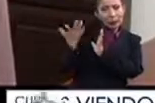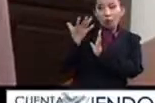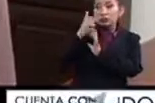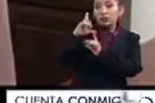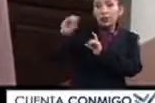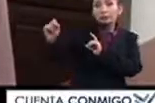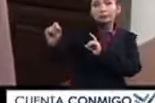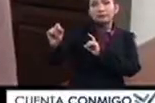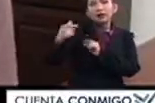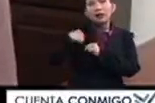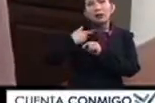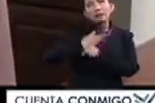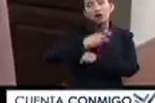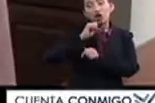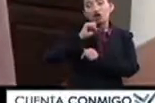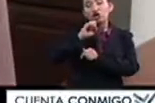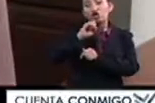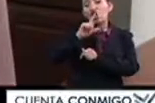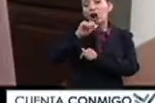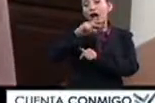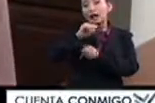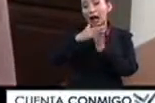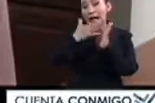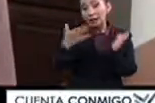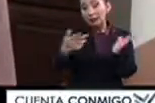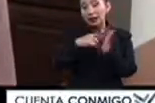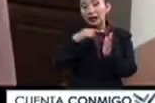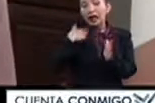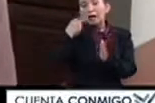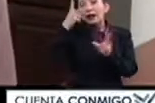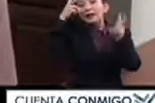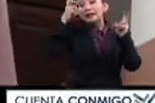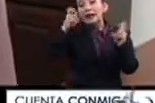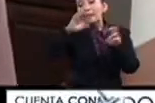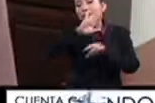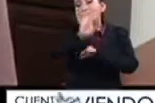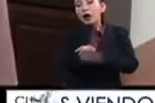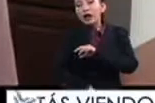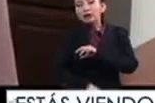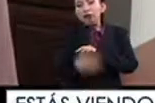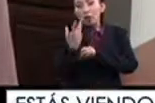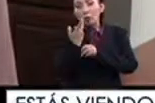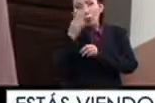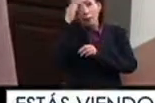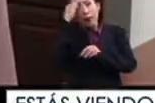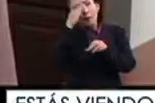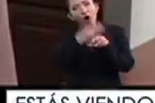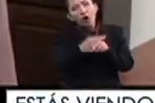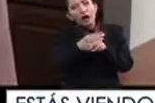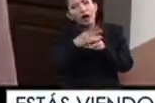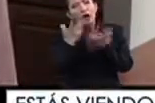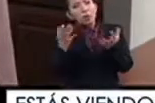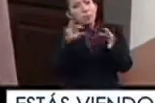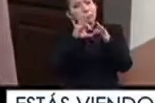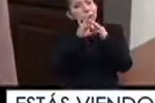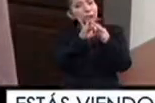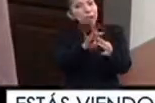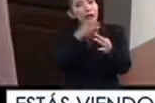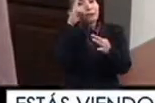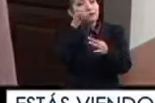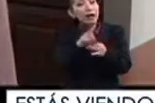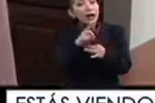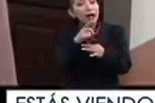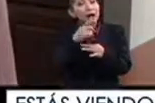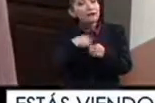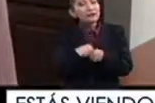ausencia. Solana es un libro que toca la muerte, el desdoblamiento de la memoria como urdimbre para